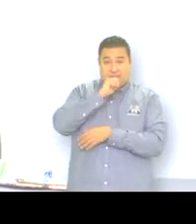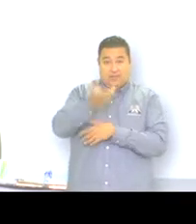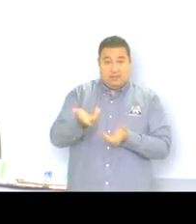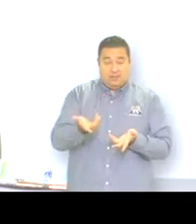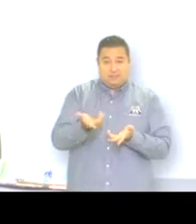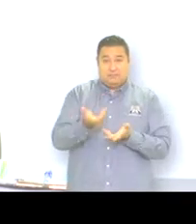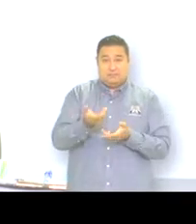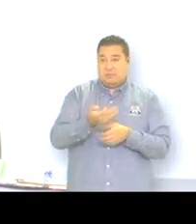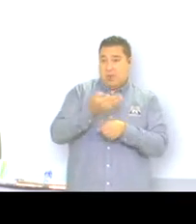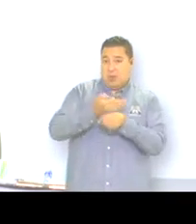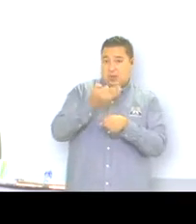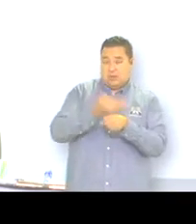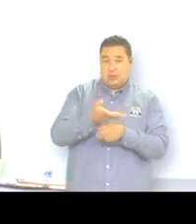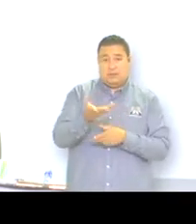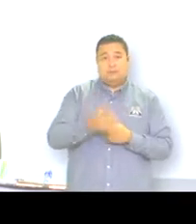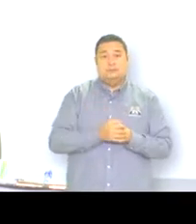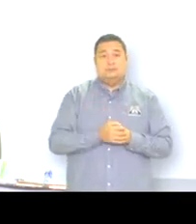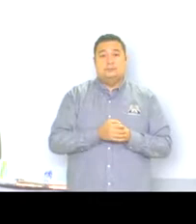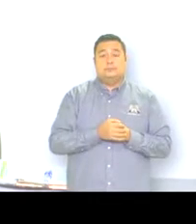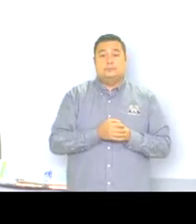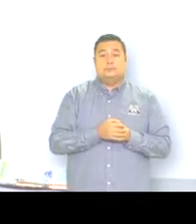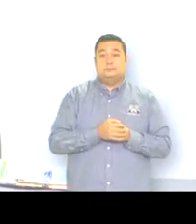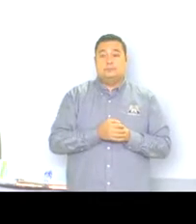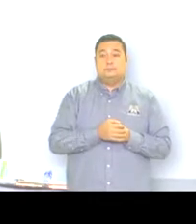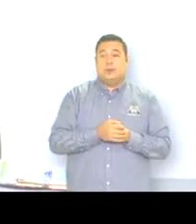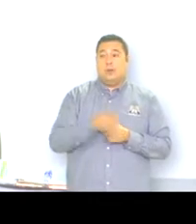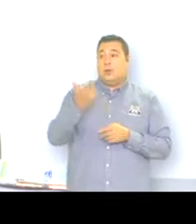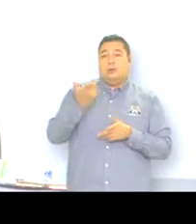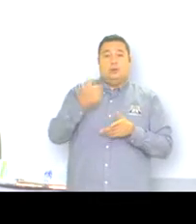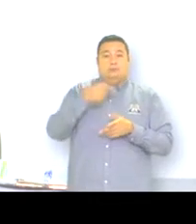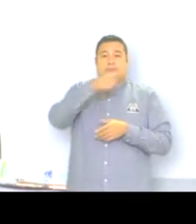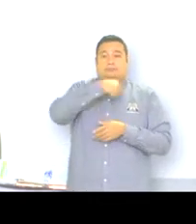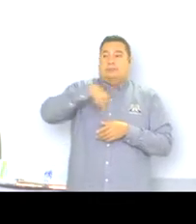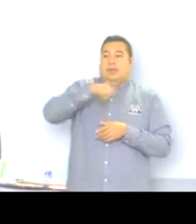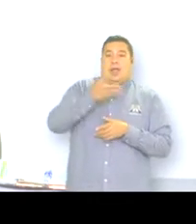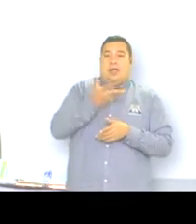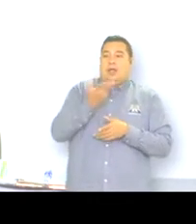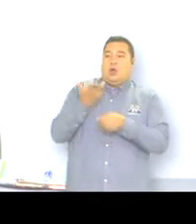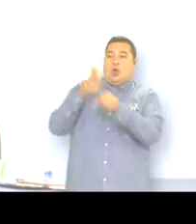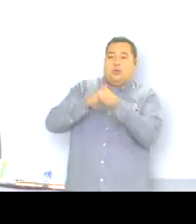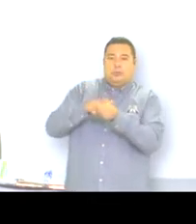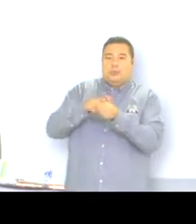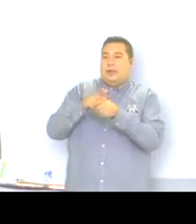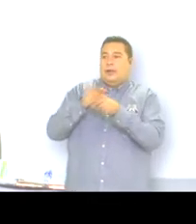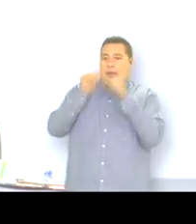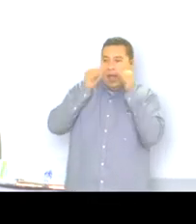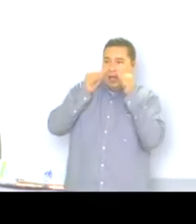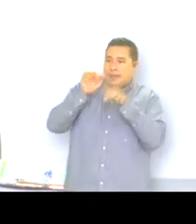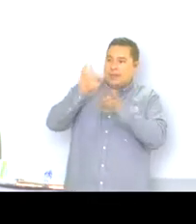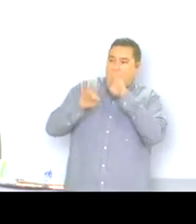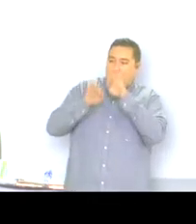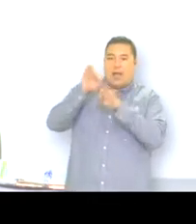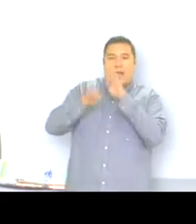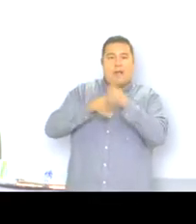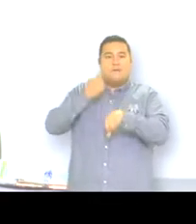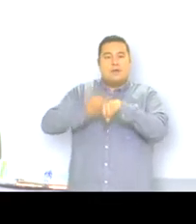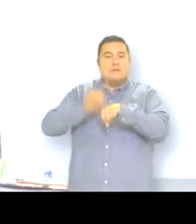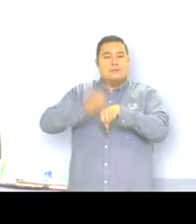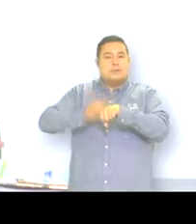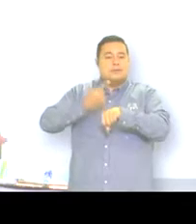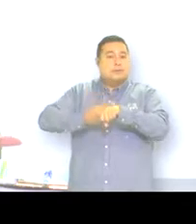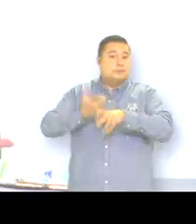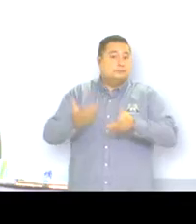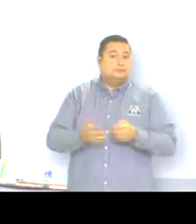este momento y que es lo que estamos haciendo es pues atender a los enfermos, y cada vez, como lo hemos comentado, se